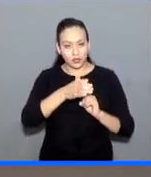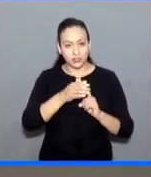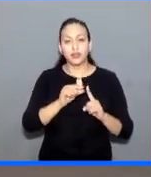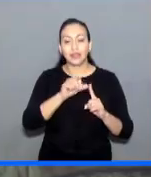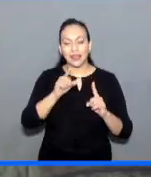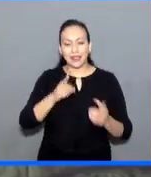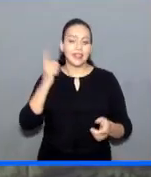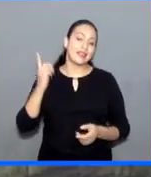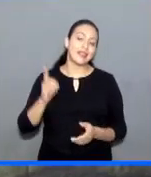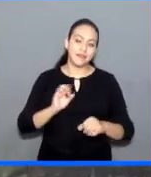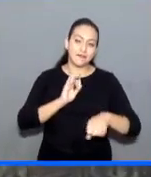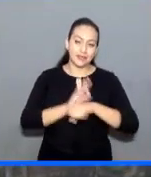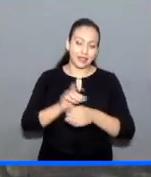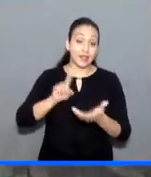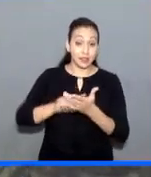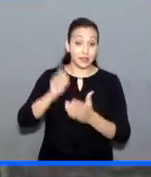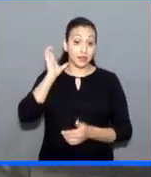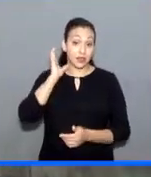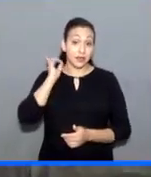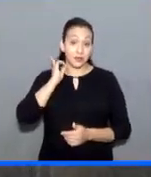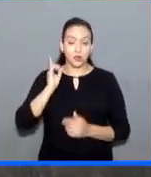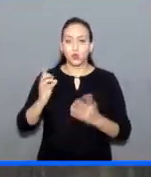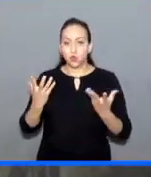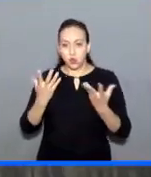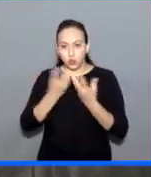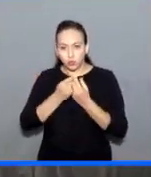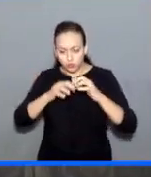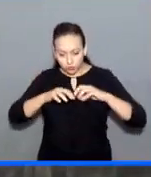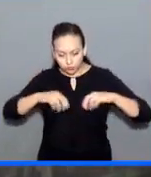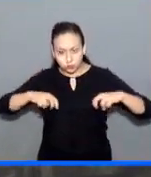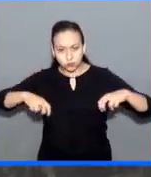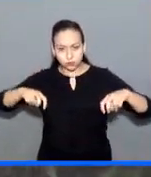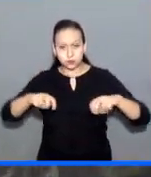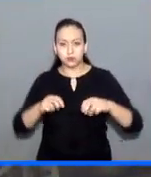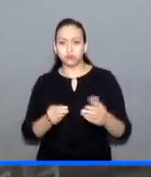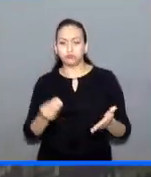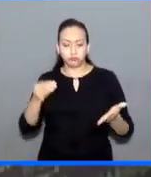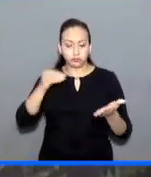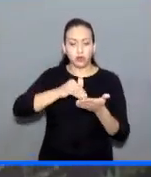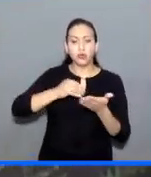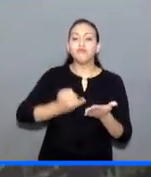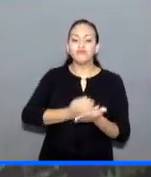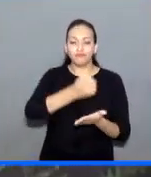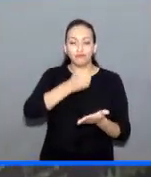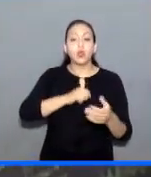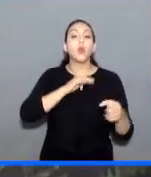Diputados aprobó por unanimidad el acuerdo referente a la acción de inconstitucionalidad